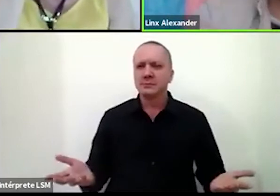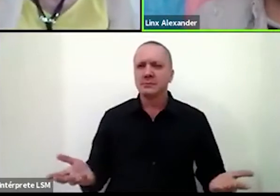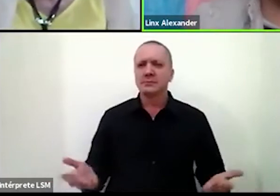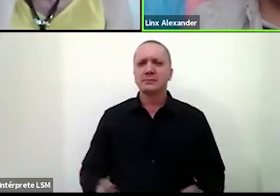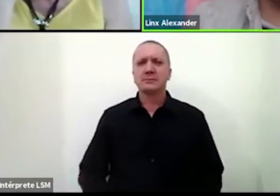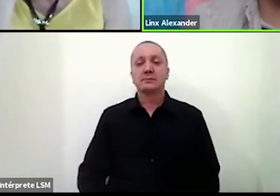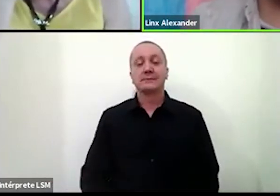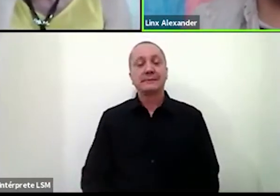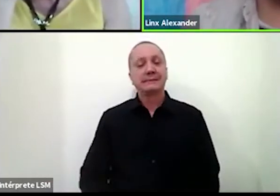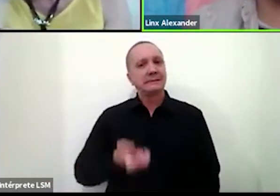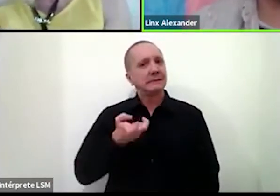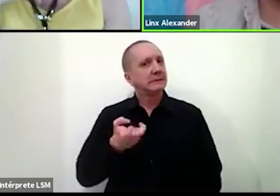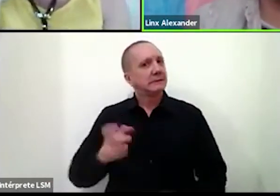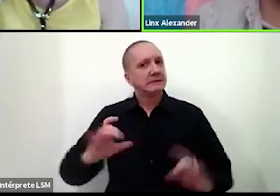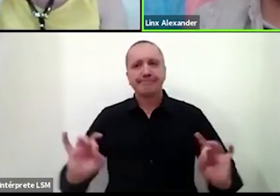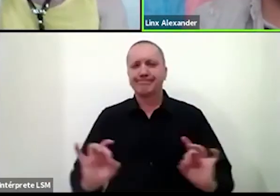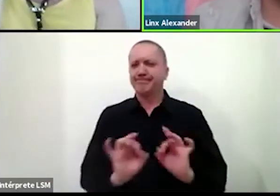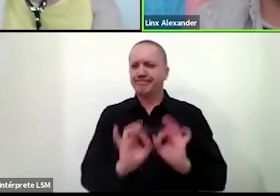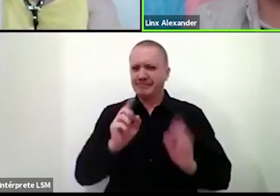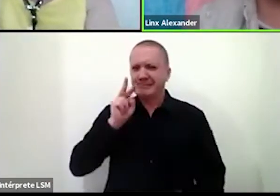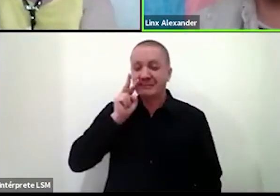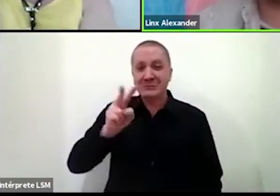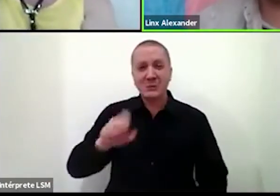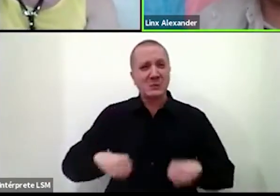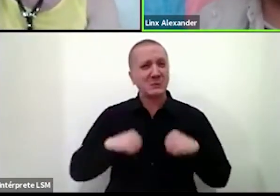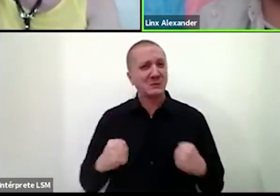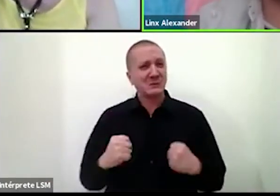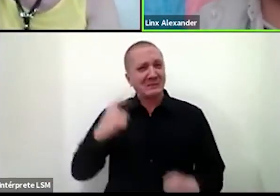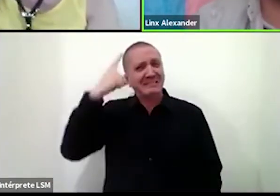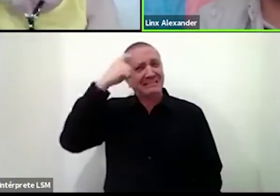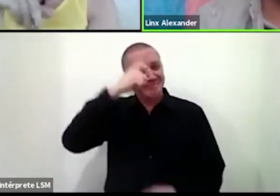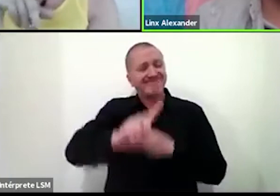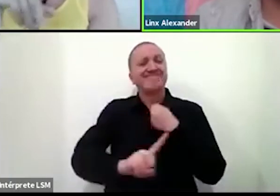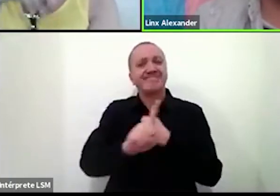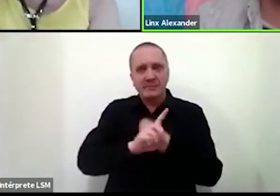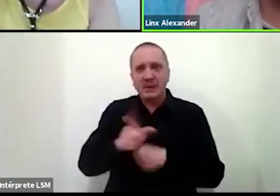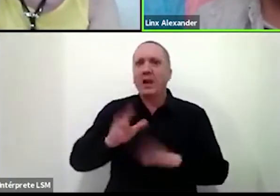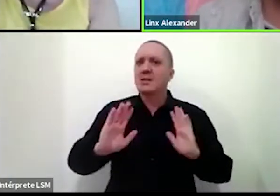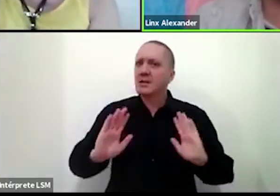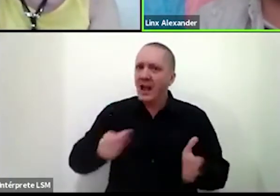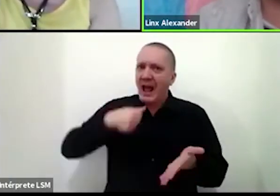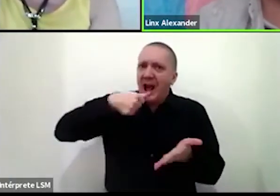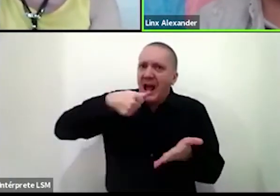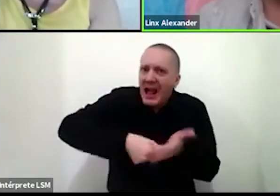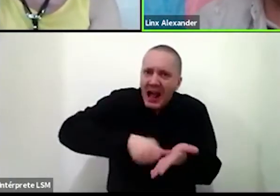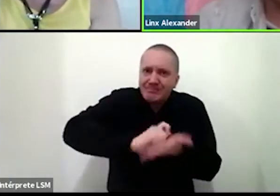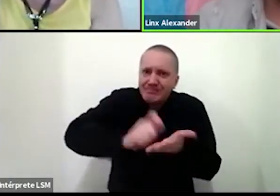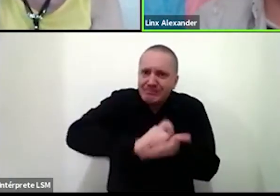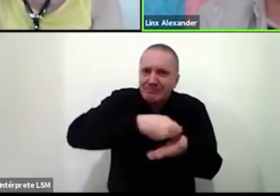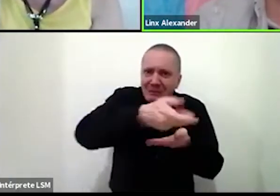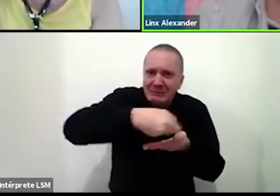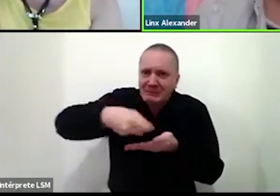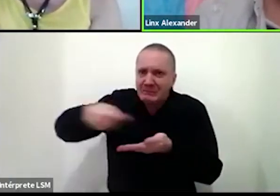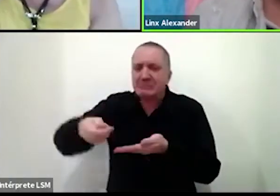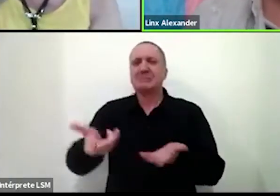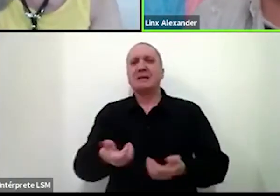La situación, como pueden ver, es bastante fuerte. Hemos mandado cartas a diferentes entidades del gobierno, incluyendo el Ministerio de Salud y